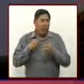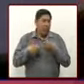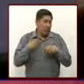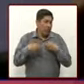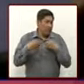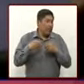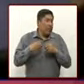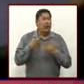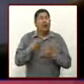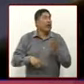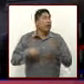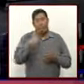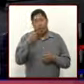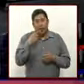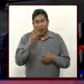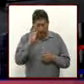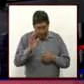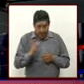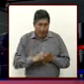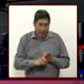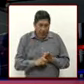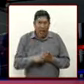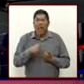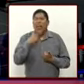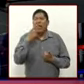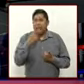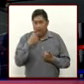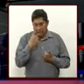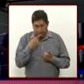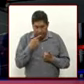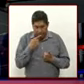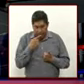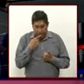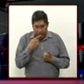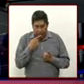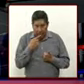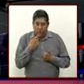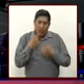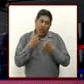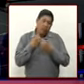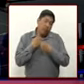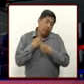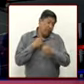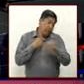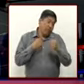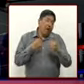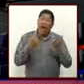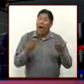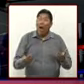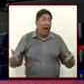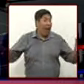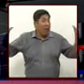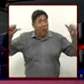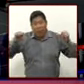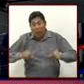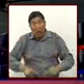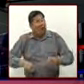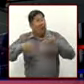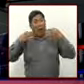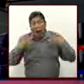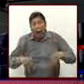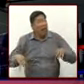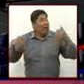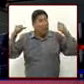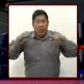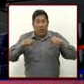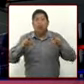eso. ¿Qué es lo que se dice? Se está tratando de instalar un discurso de crisis económica que en este